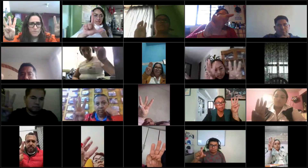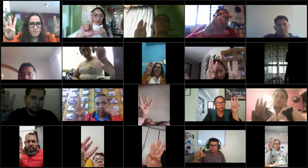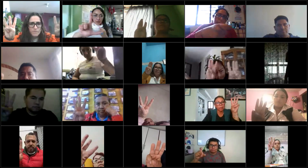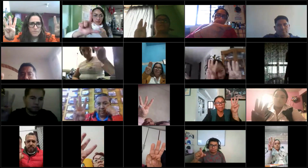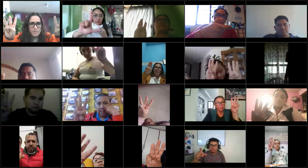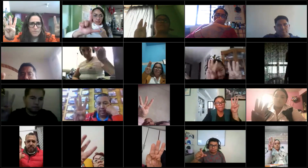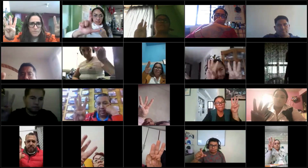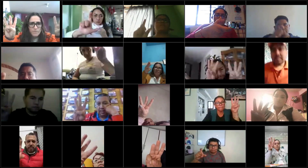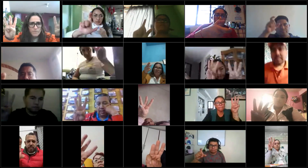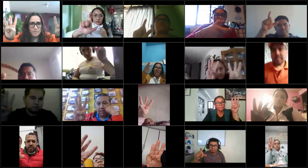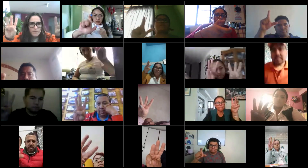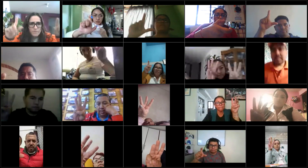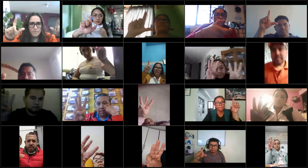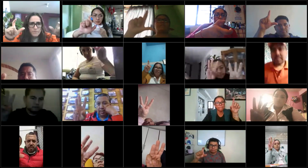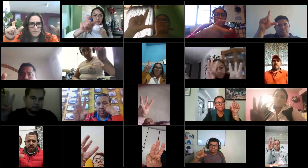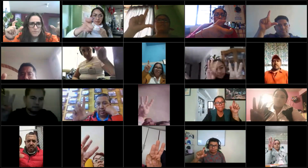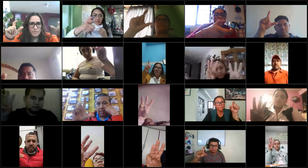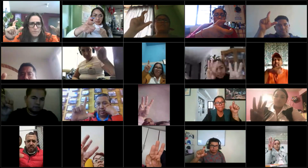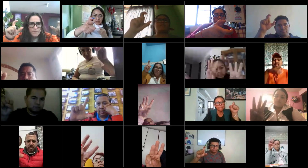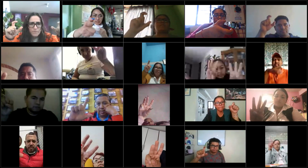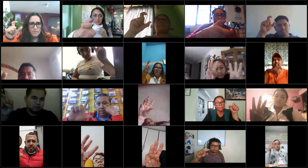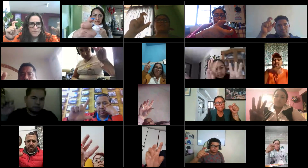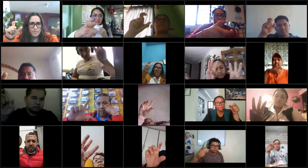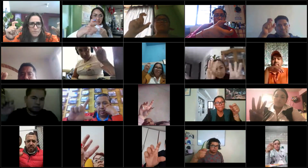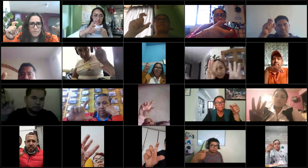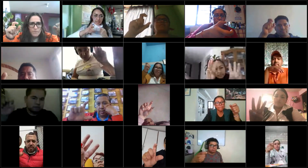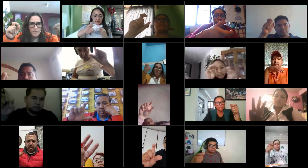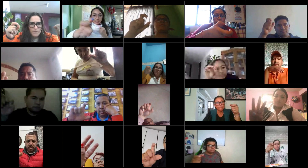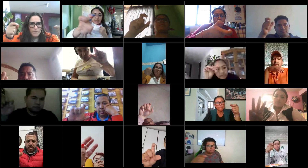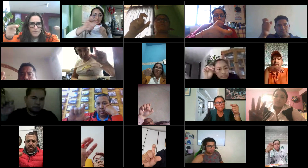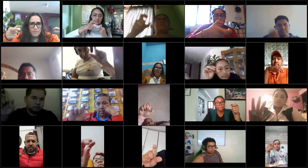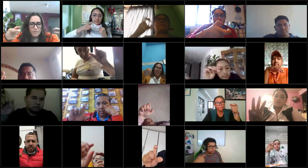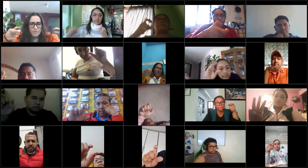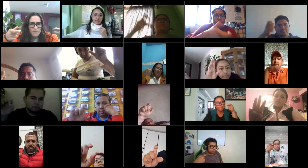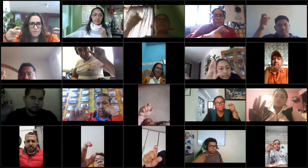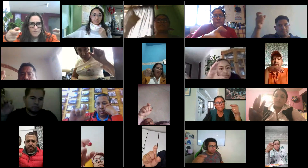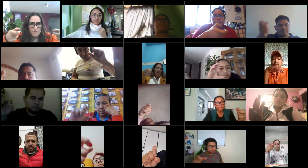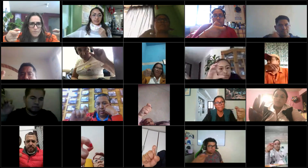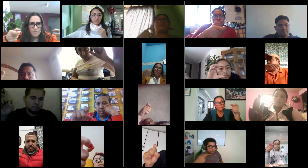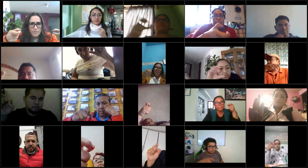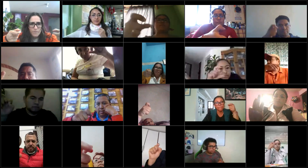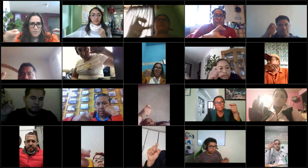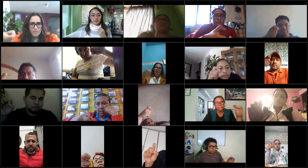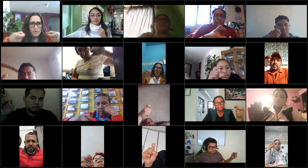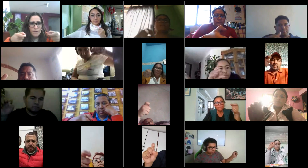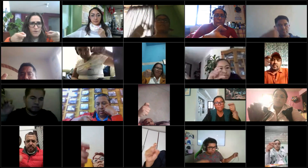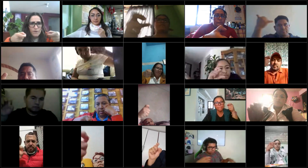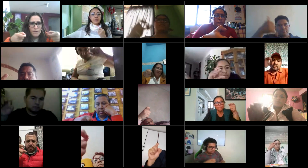X, ahora voy a poner igual estos dos, pero bien pegaditos hacia atrás, adelante y atrás. X,